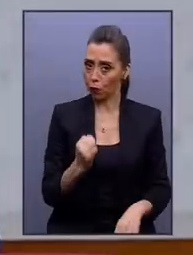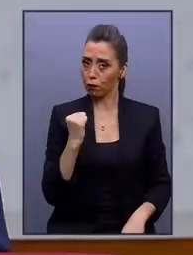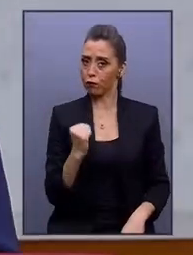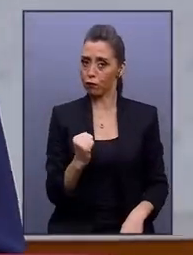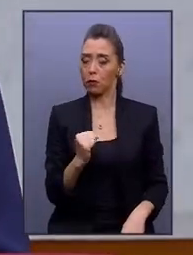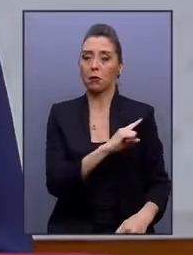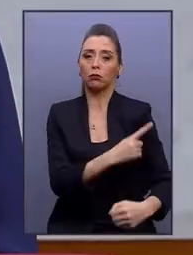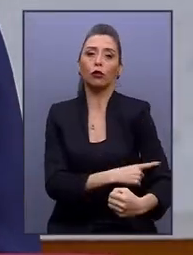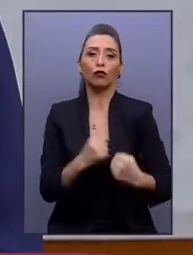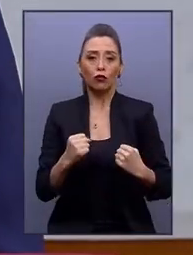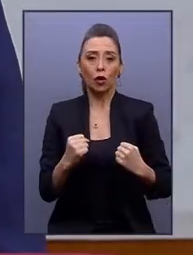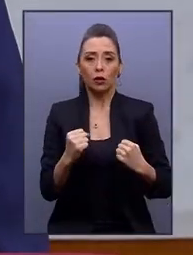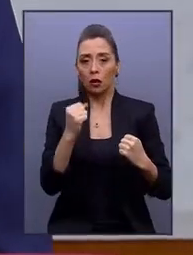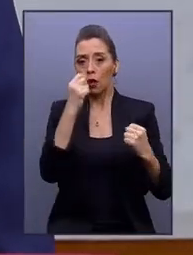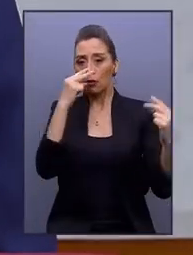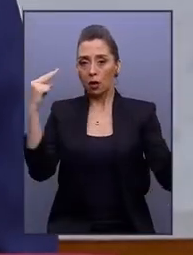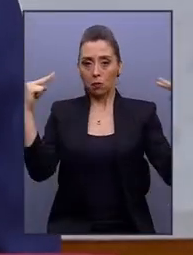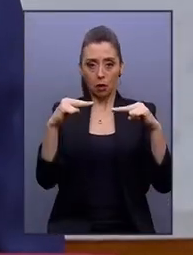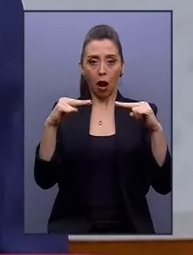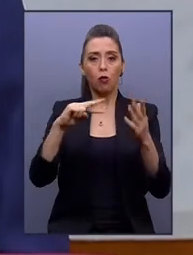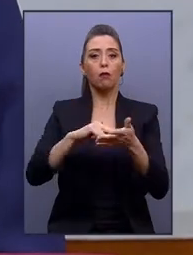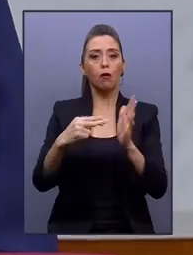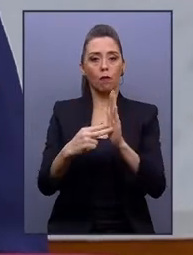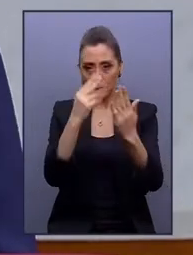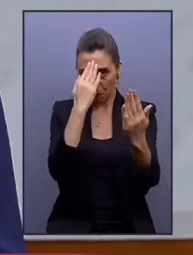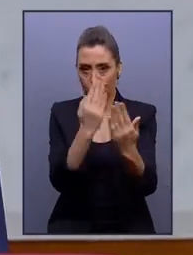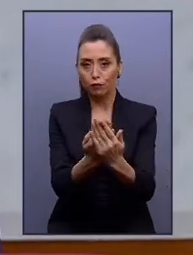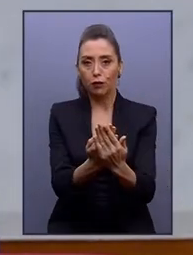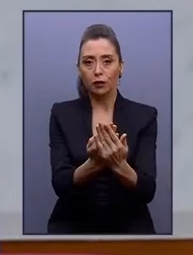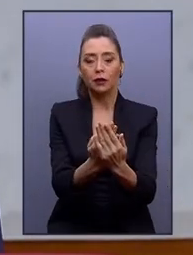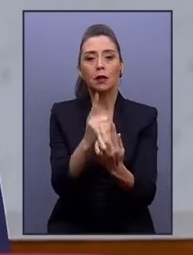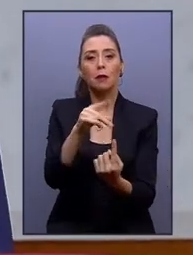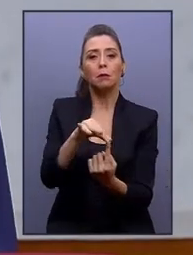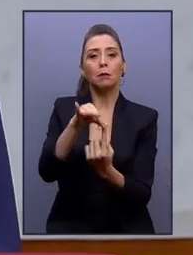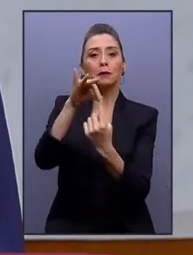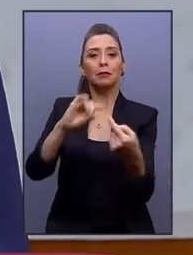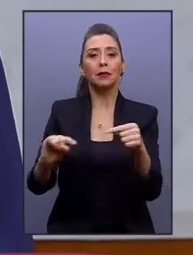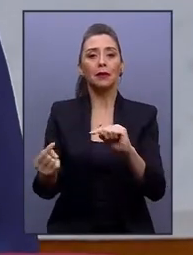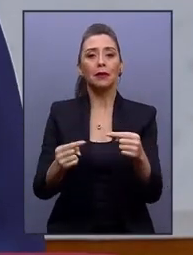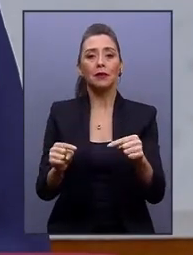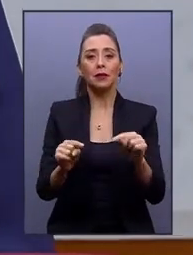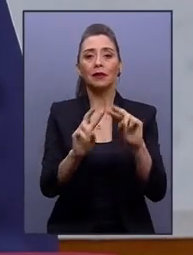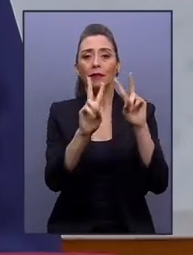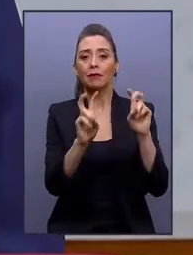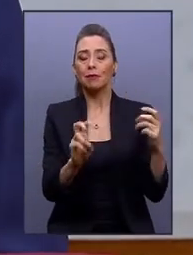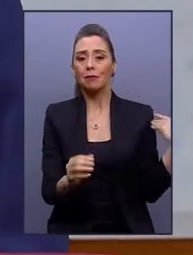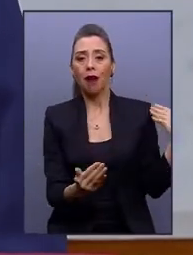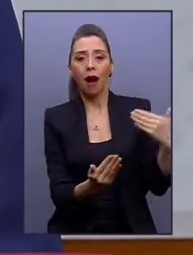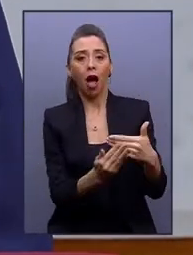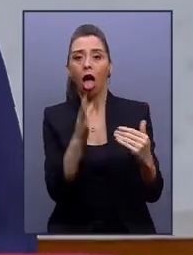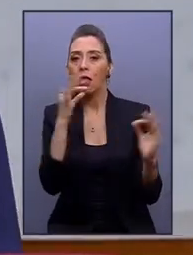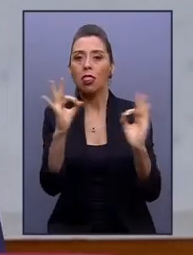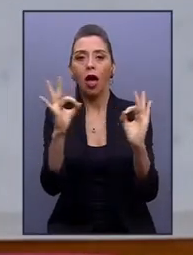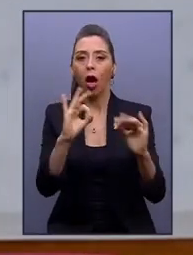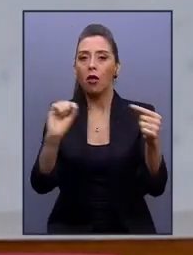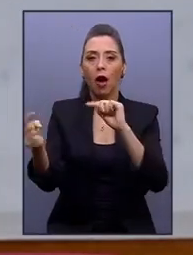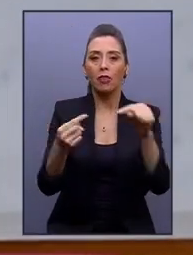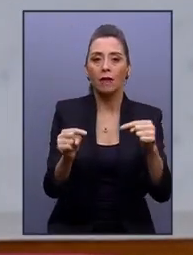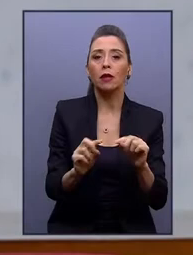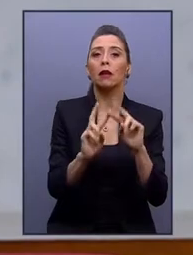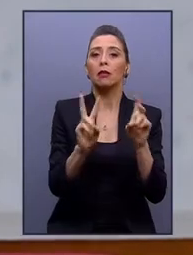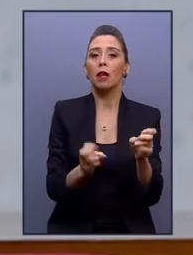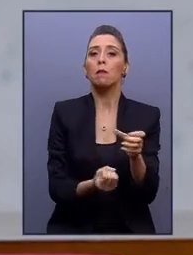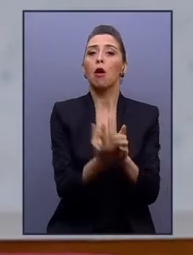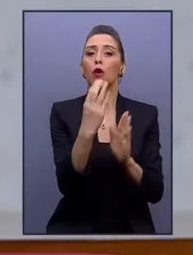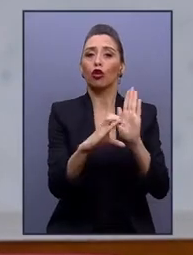Hemos tenido el coraje de mirar nuestros problemas de frente. Hemos puesto en el centro del debate temas que hasta ahora no habíamos debatido. Temas como una